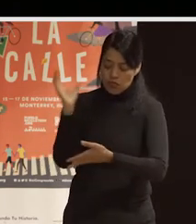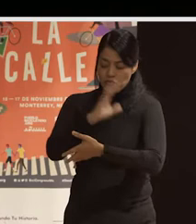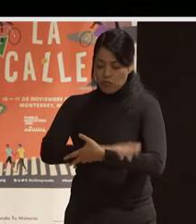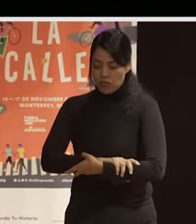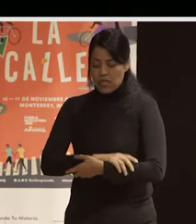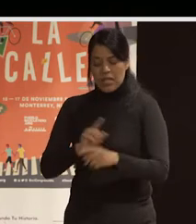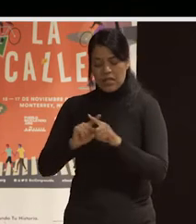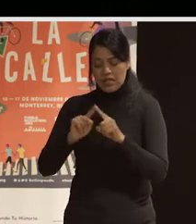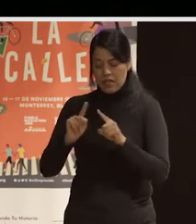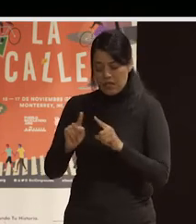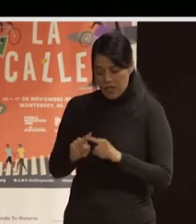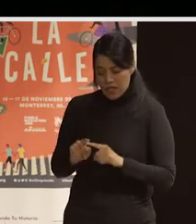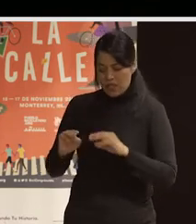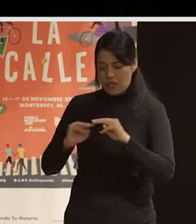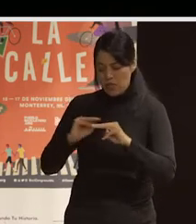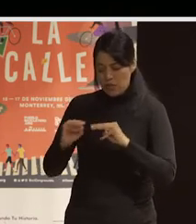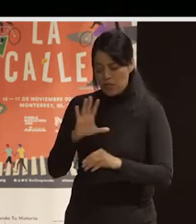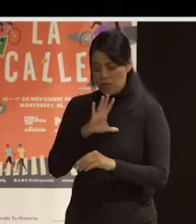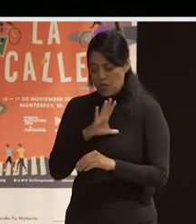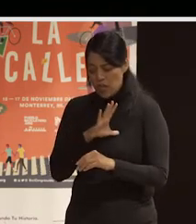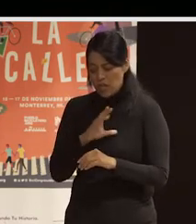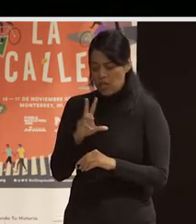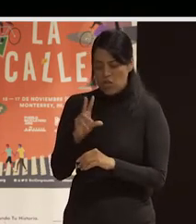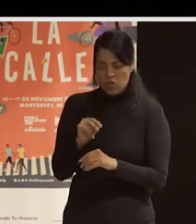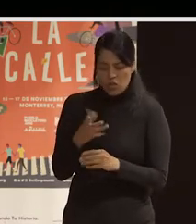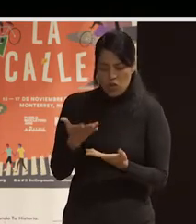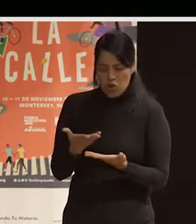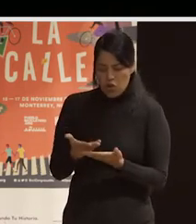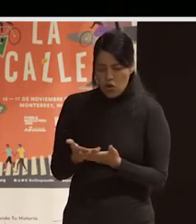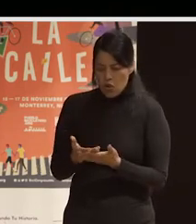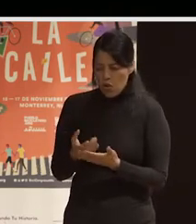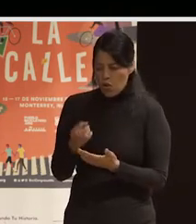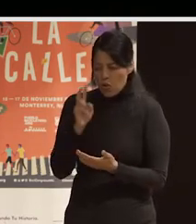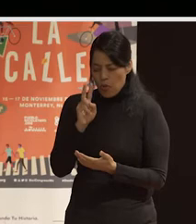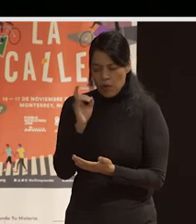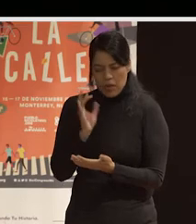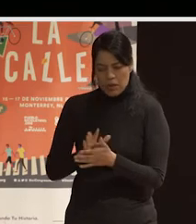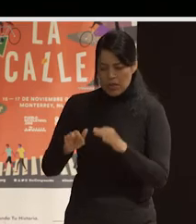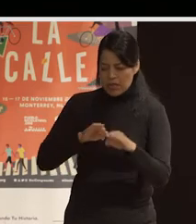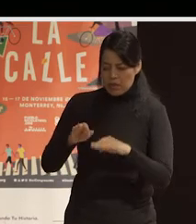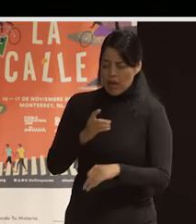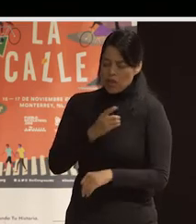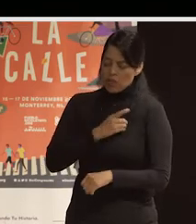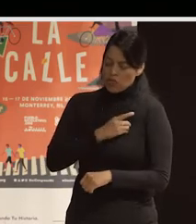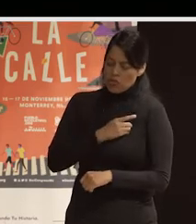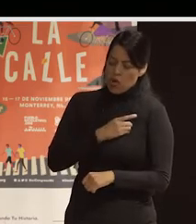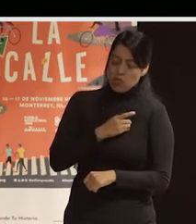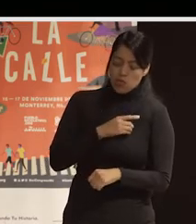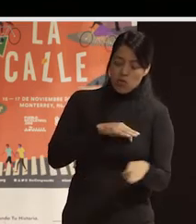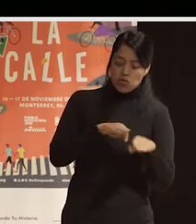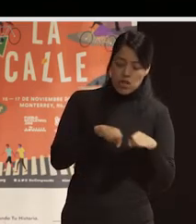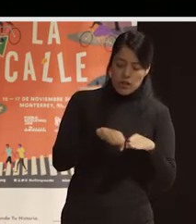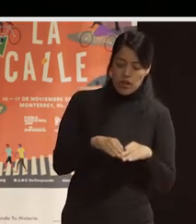varios movimientos que existen no vernos solos en nuestro rincón no trinchera trabajando sino